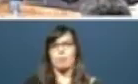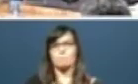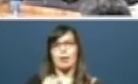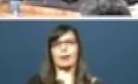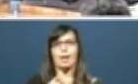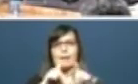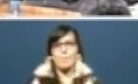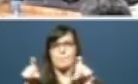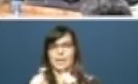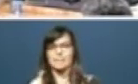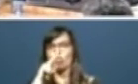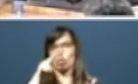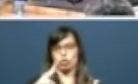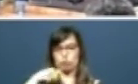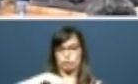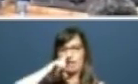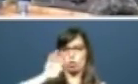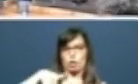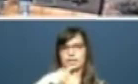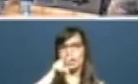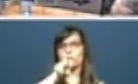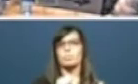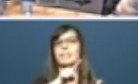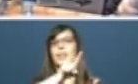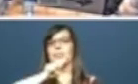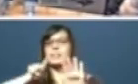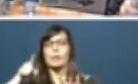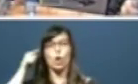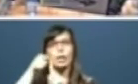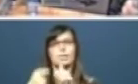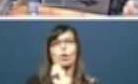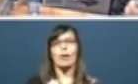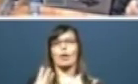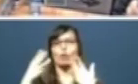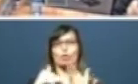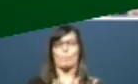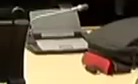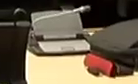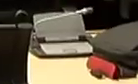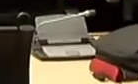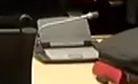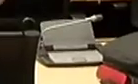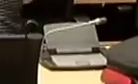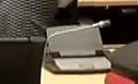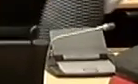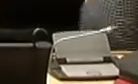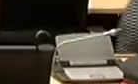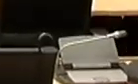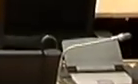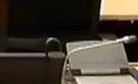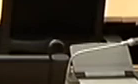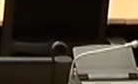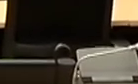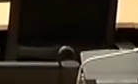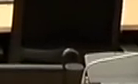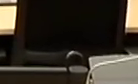2014-2016 cuyo objetivo es favorecer la creación de 8000 nuevas empresas en nuestra comunidad entre los asuntos acordados en